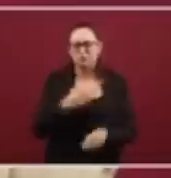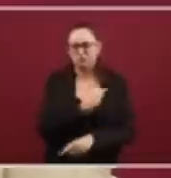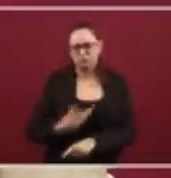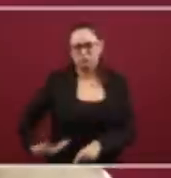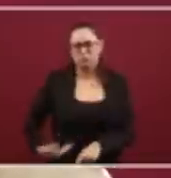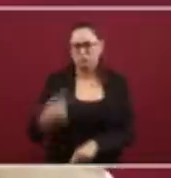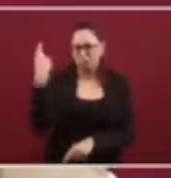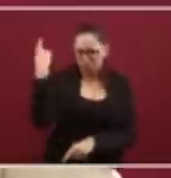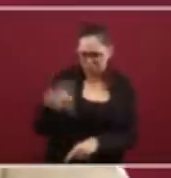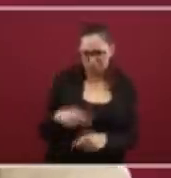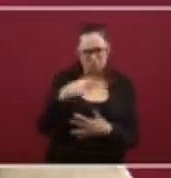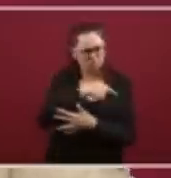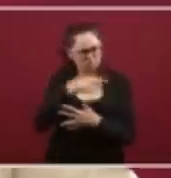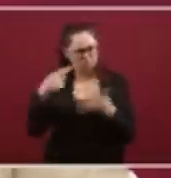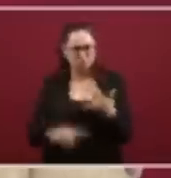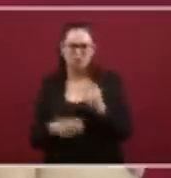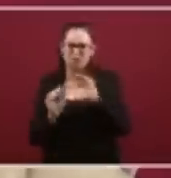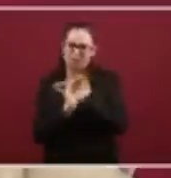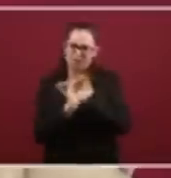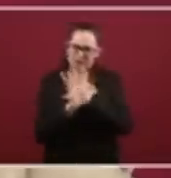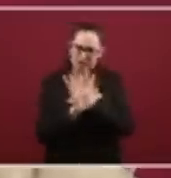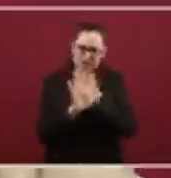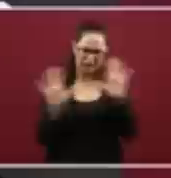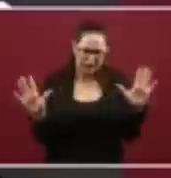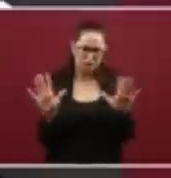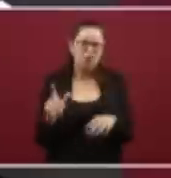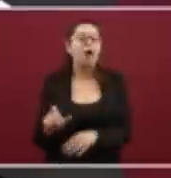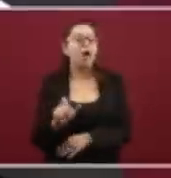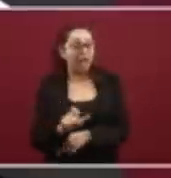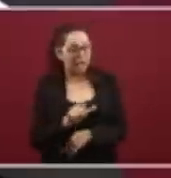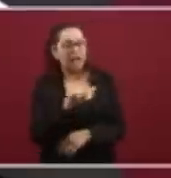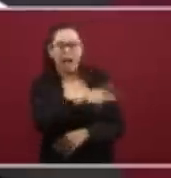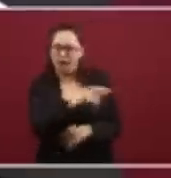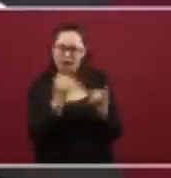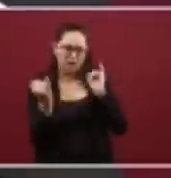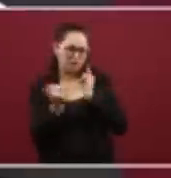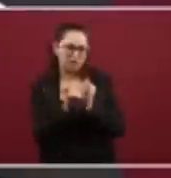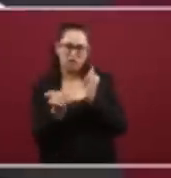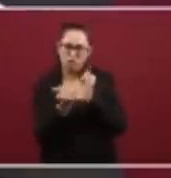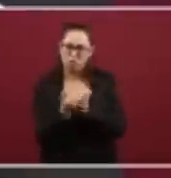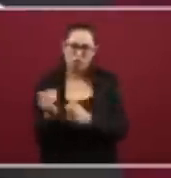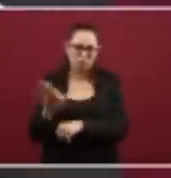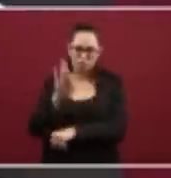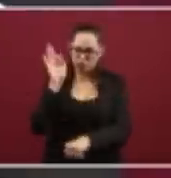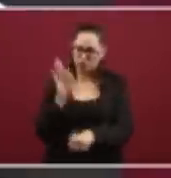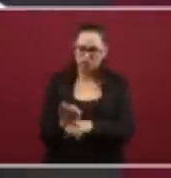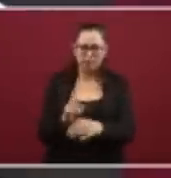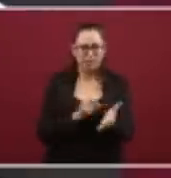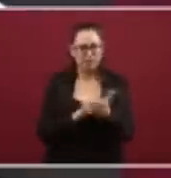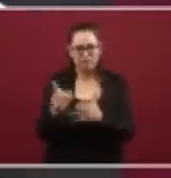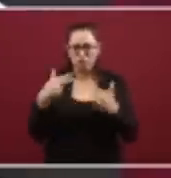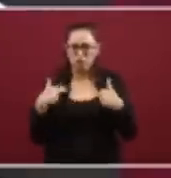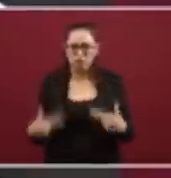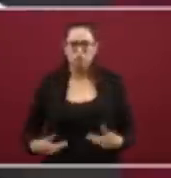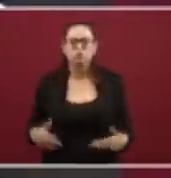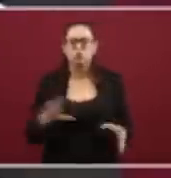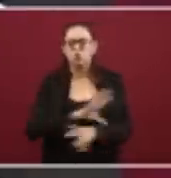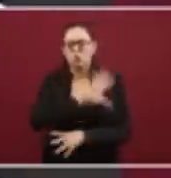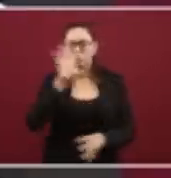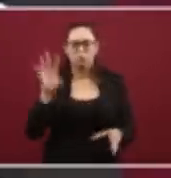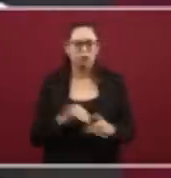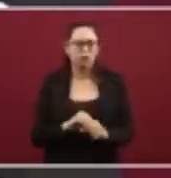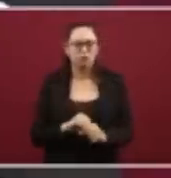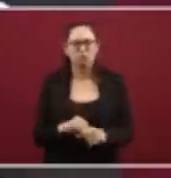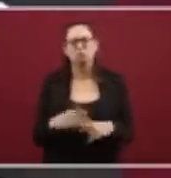clara y muy precisa porque él mismo es el primero que está convencido en la protección y la garantía de todos los derechos humanos así que